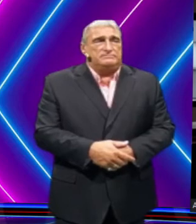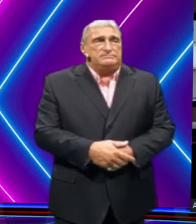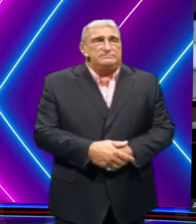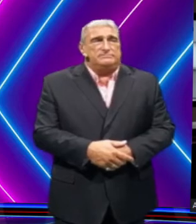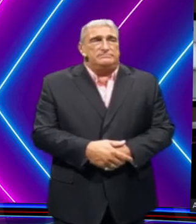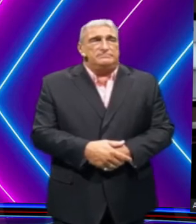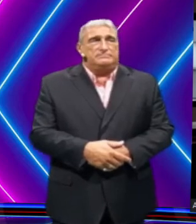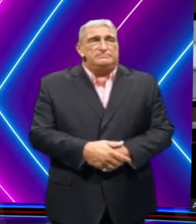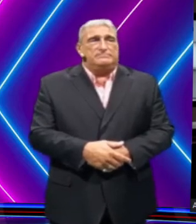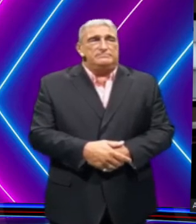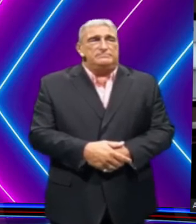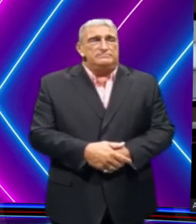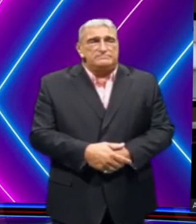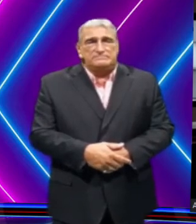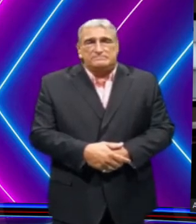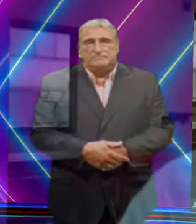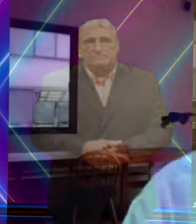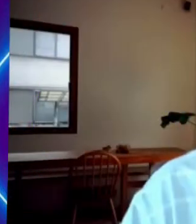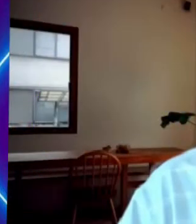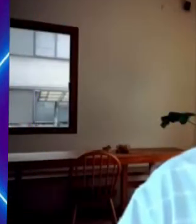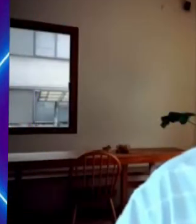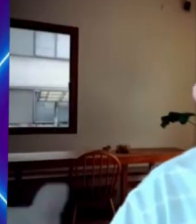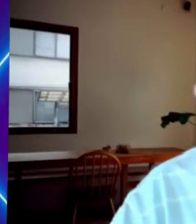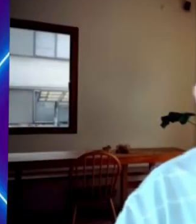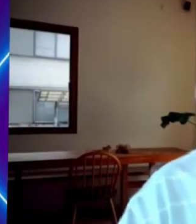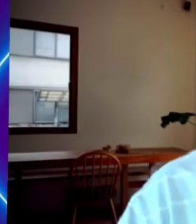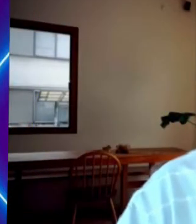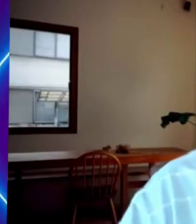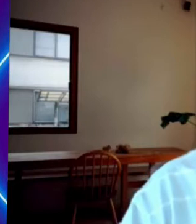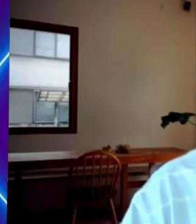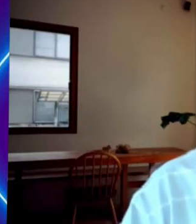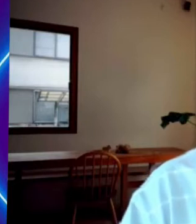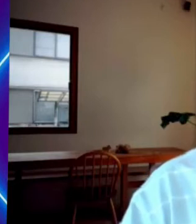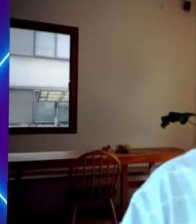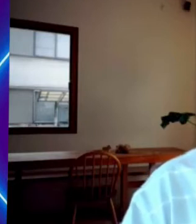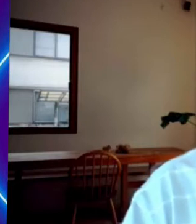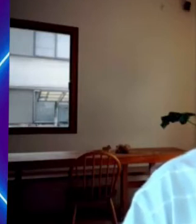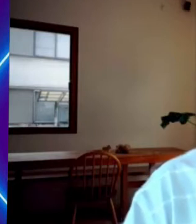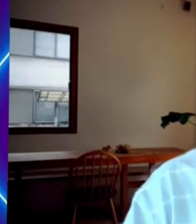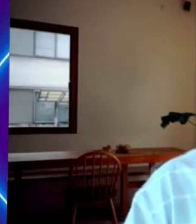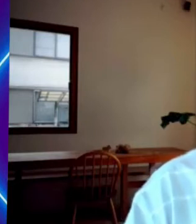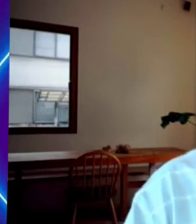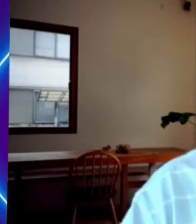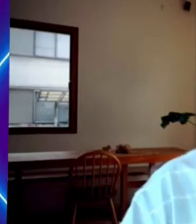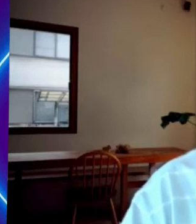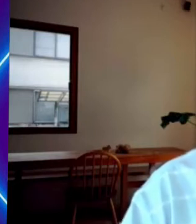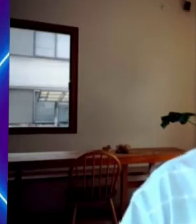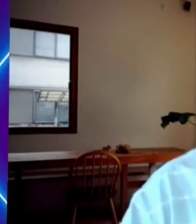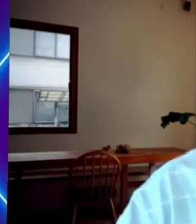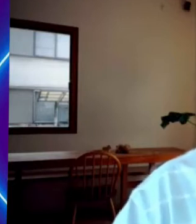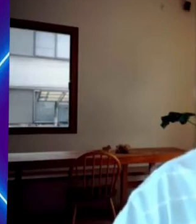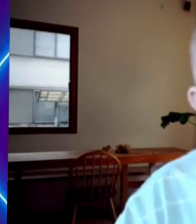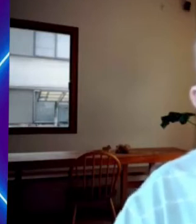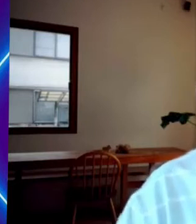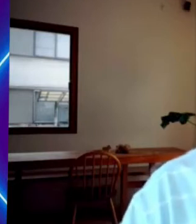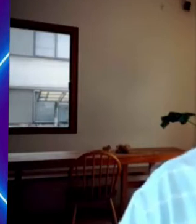porque no se van a jugar una carta porque sí, Giné, la Cristina se va a sacar una foto en el despacho o en